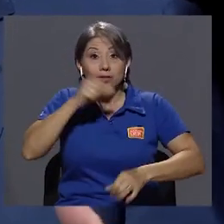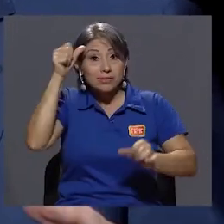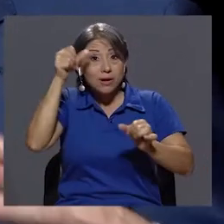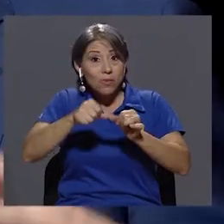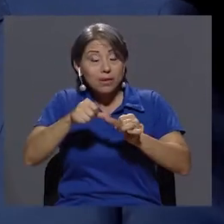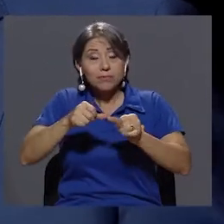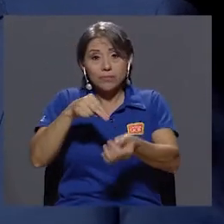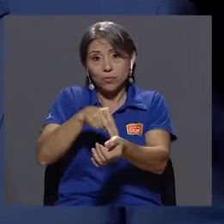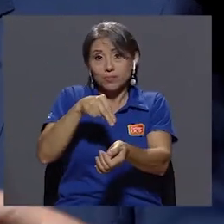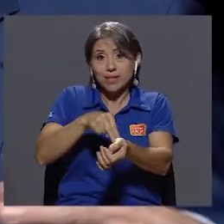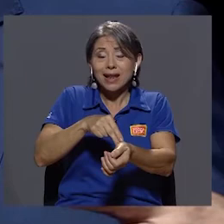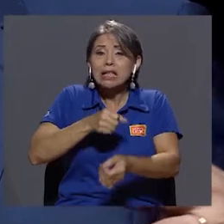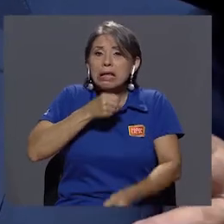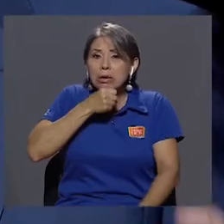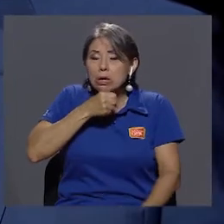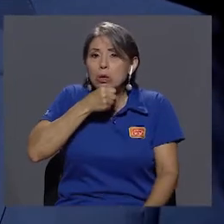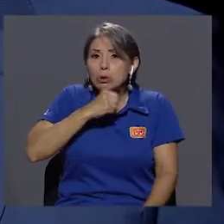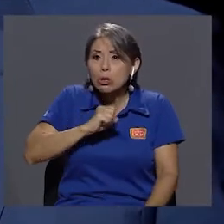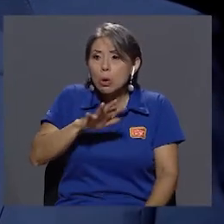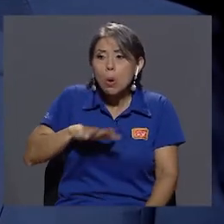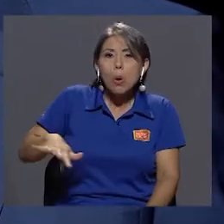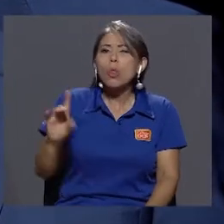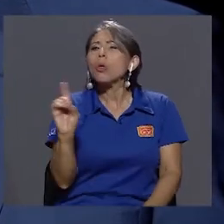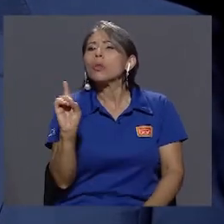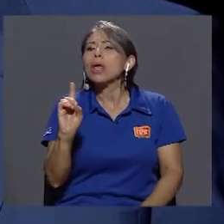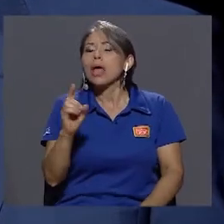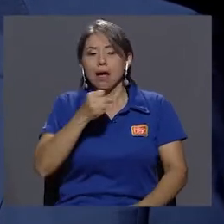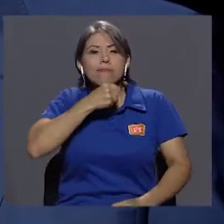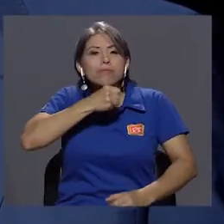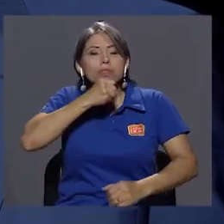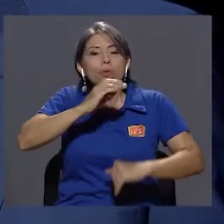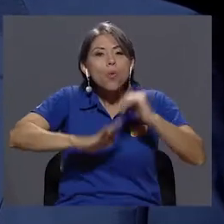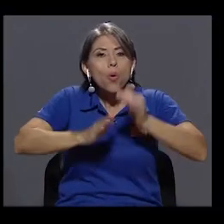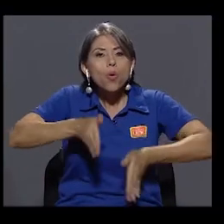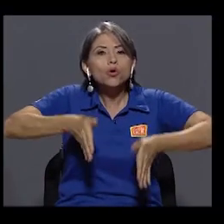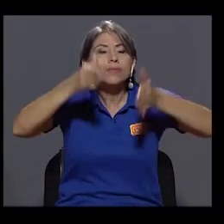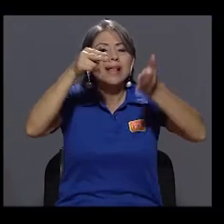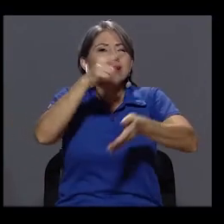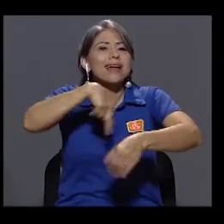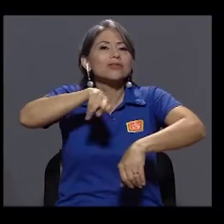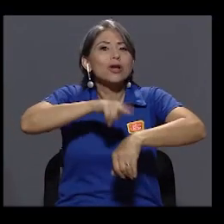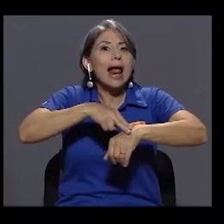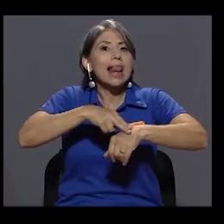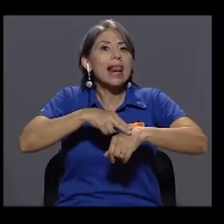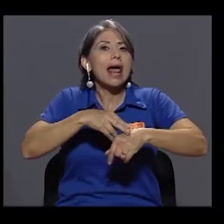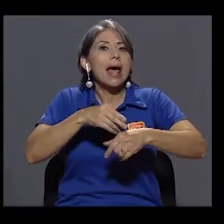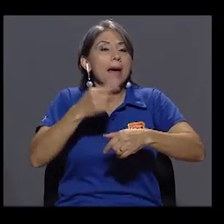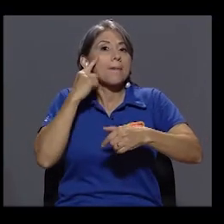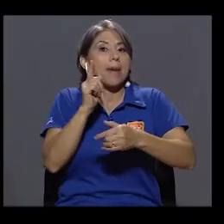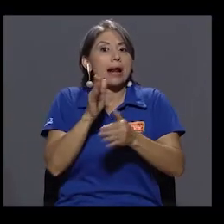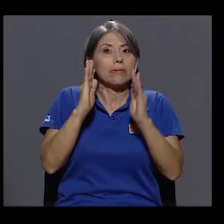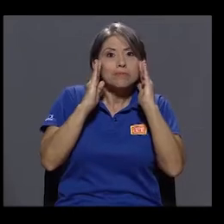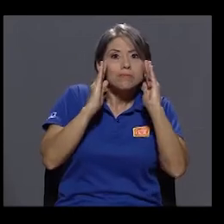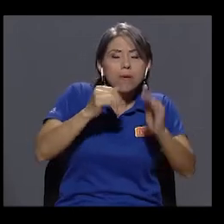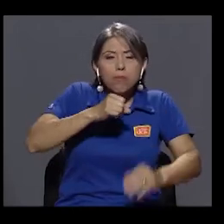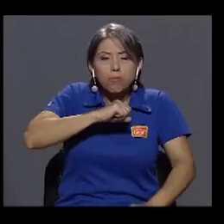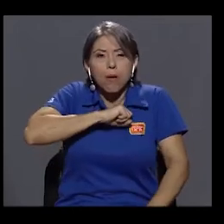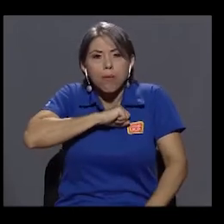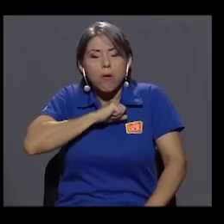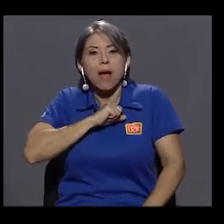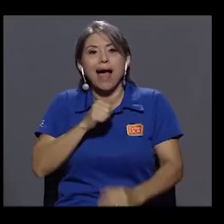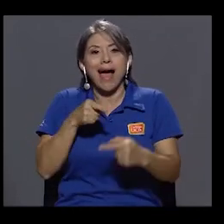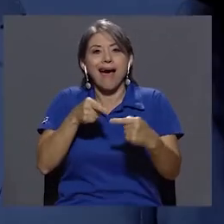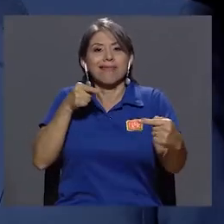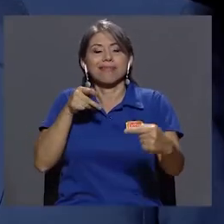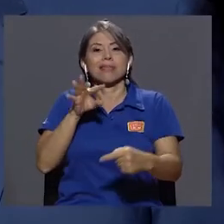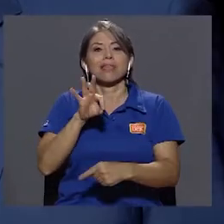geriátrico ocupa las instalaciones del antiguo hospital nacionalmente tuberculoso y entonces que desde que fue hecho para otro